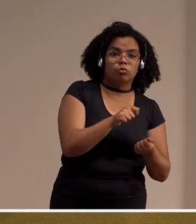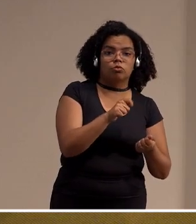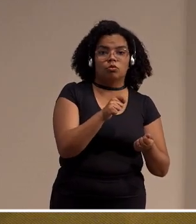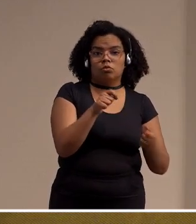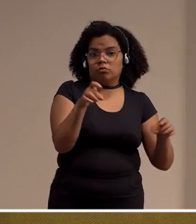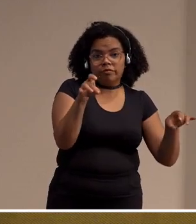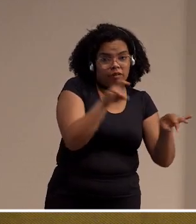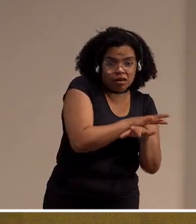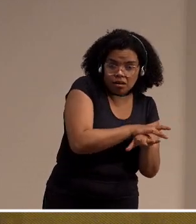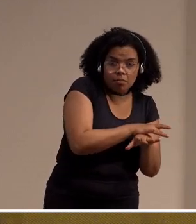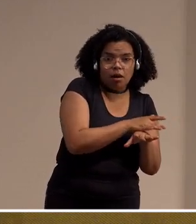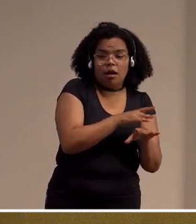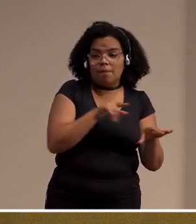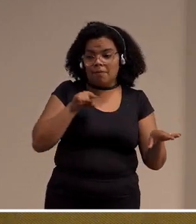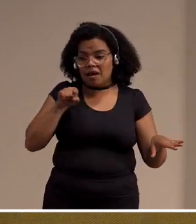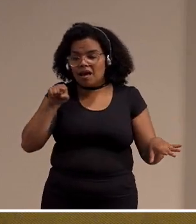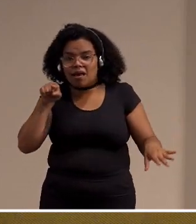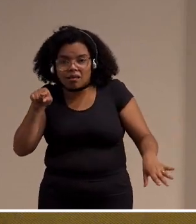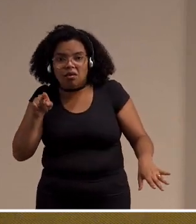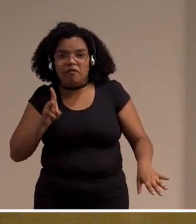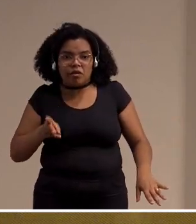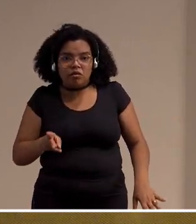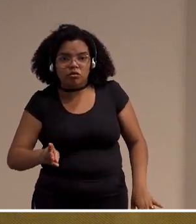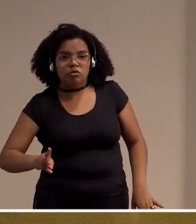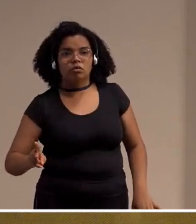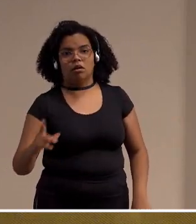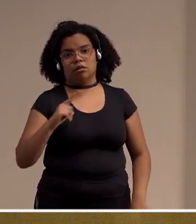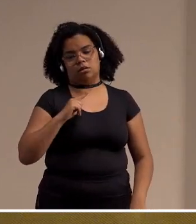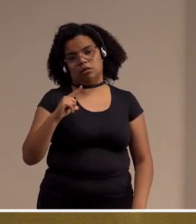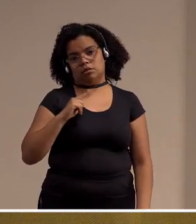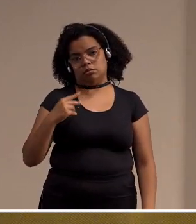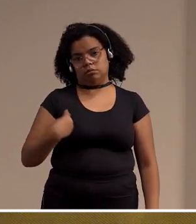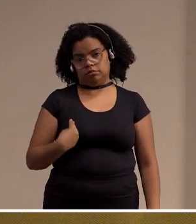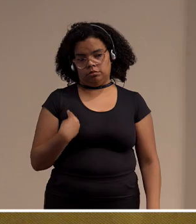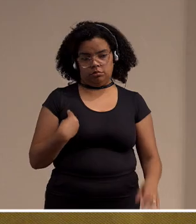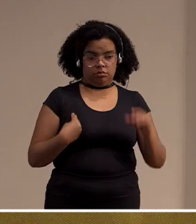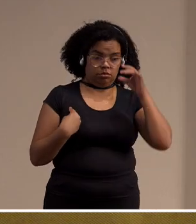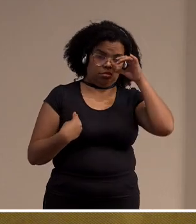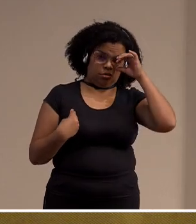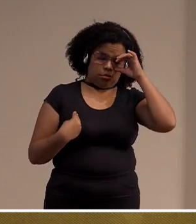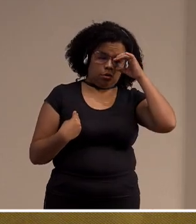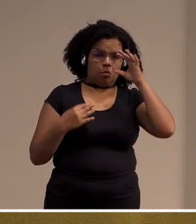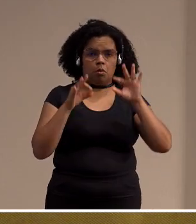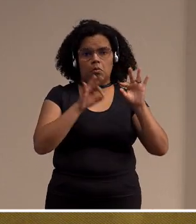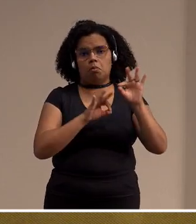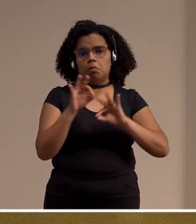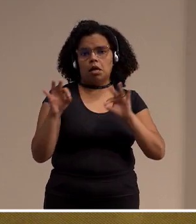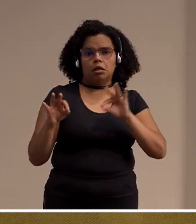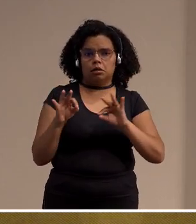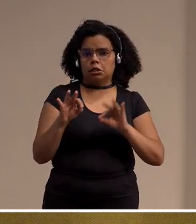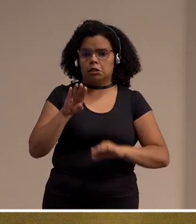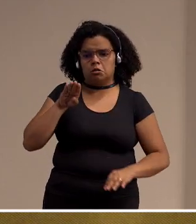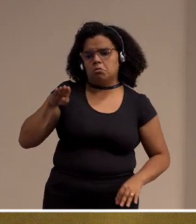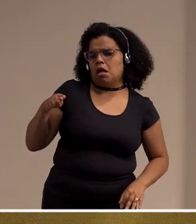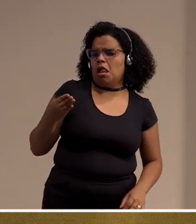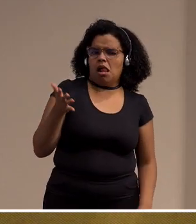También como por los planes espaciales de billonarios como Elon Musk o Mark